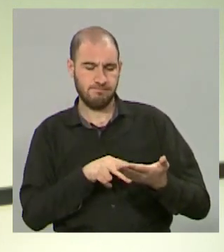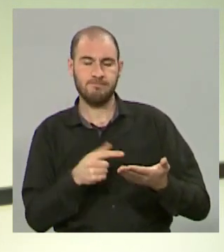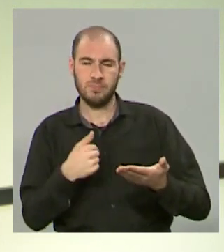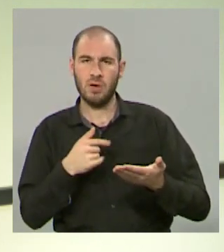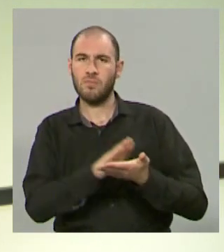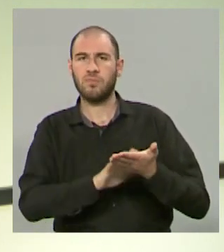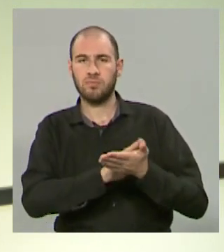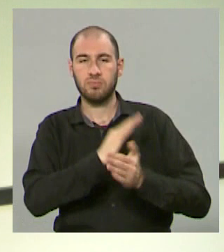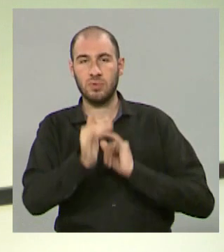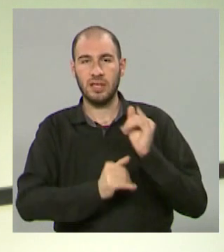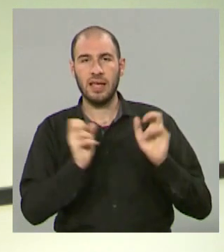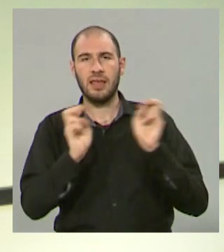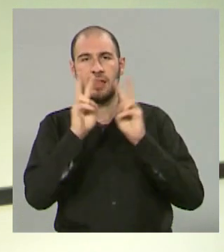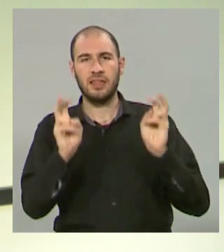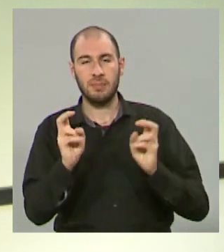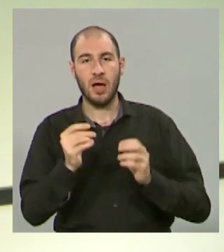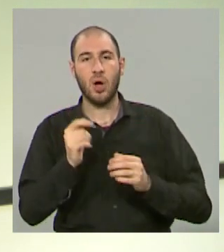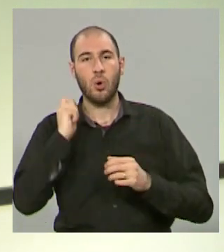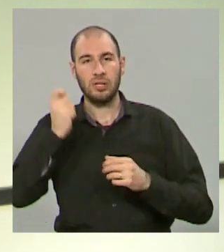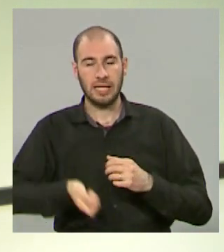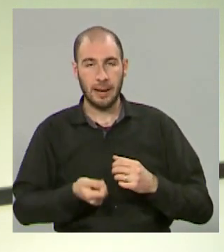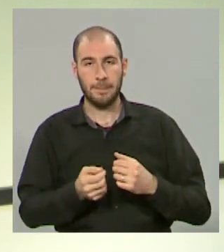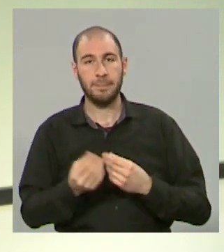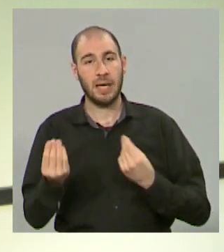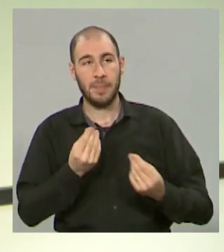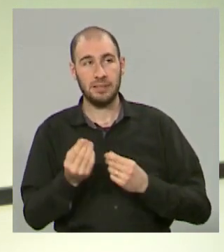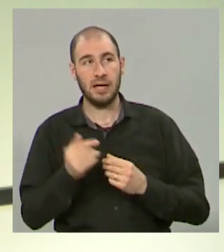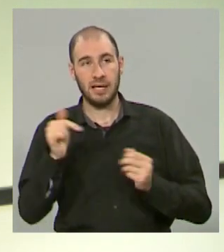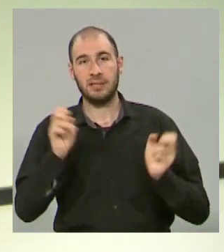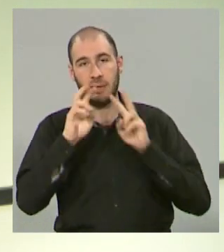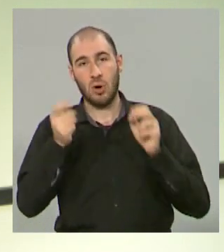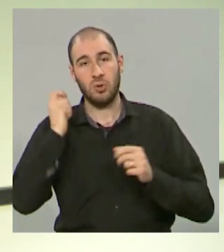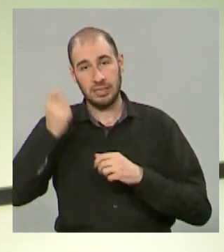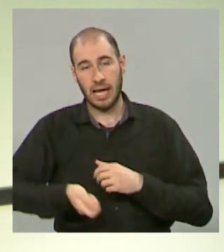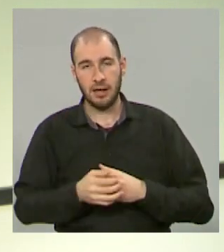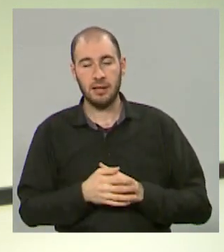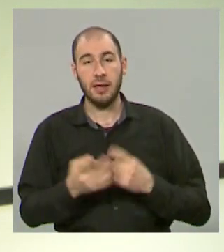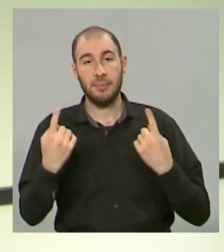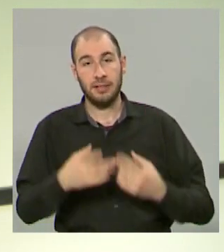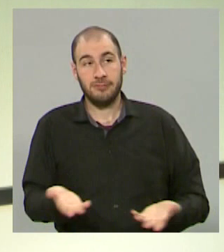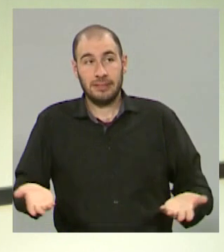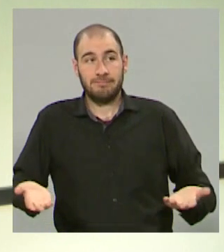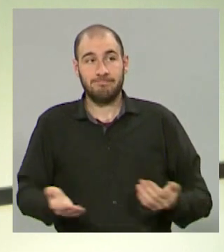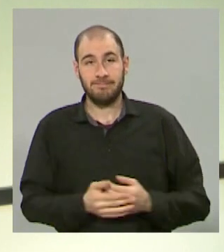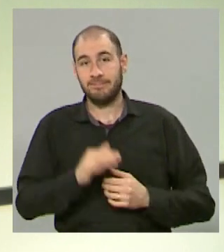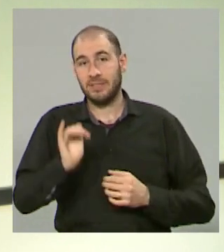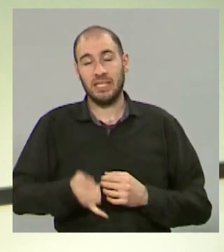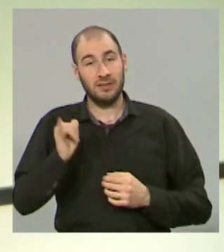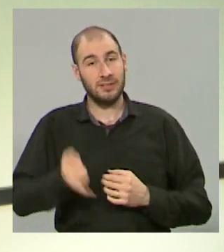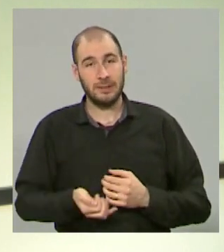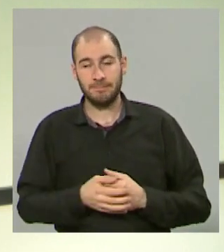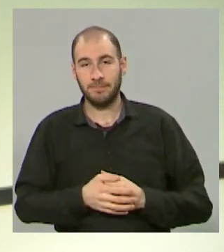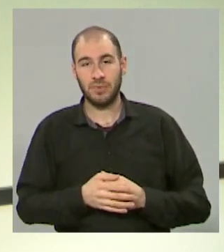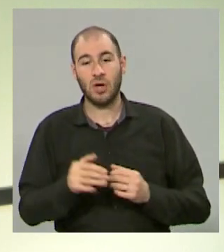la fundamentación desde el punto de vista jurídico. Lo que pasa, y es una causa judicial, pero bueno, es inevitable